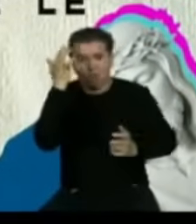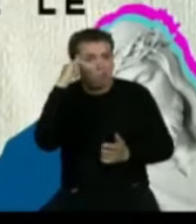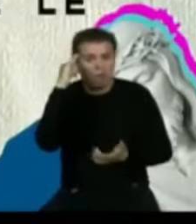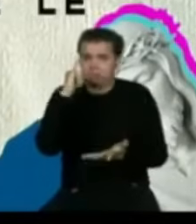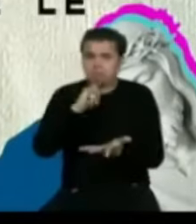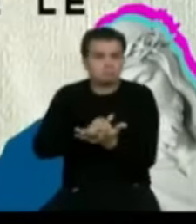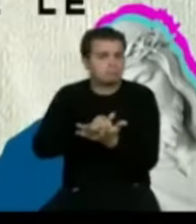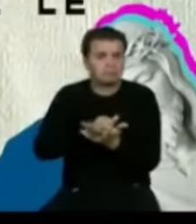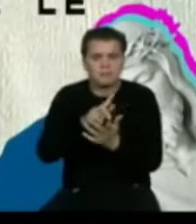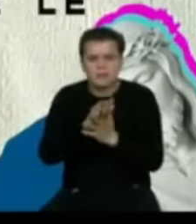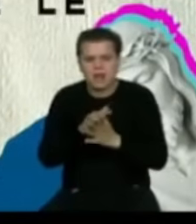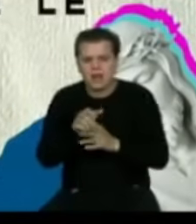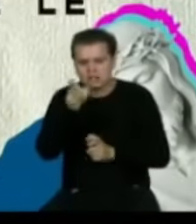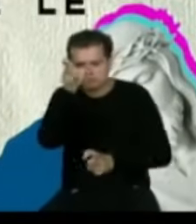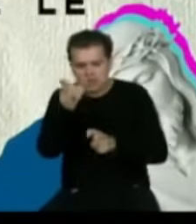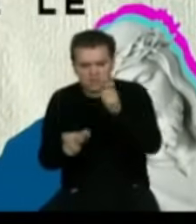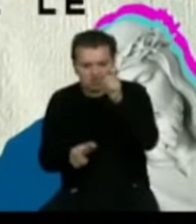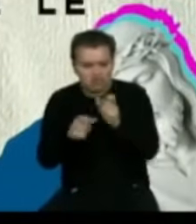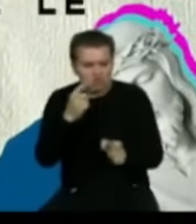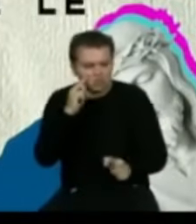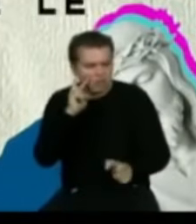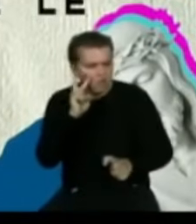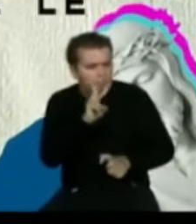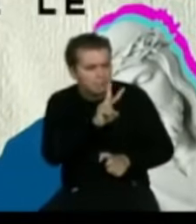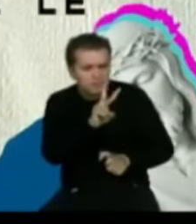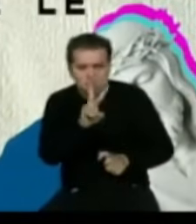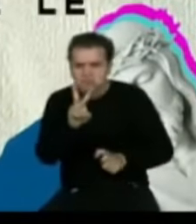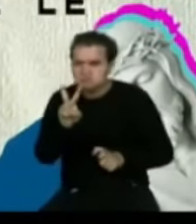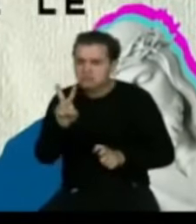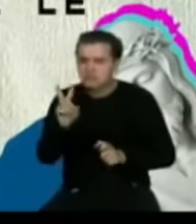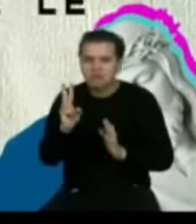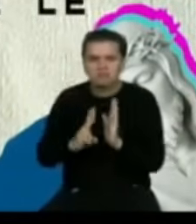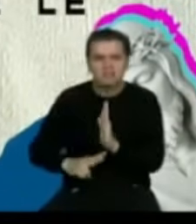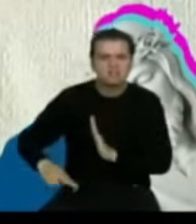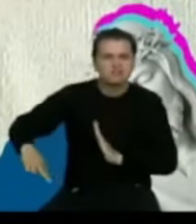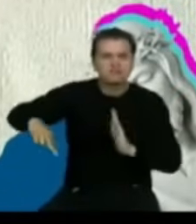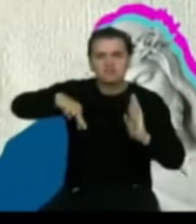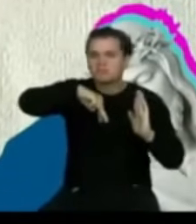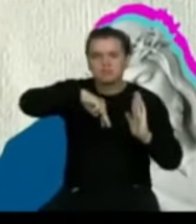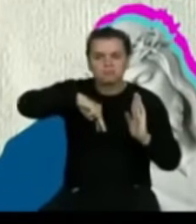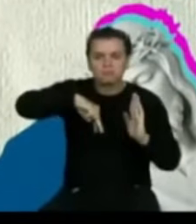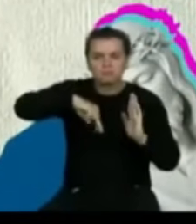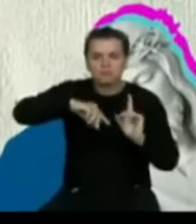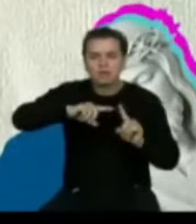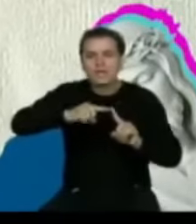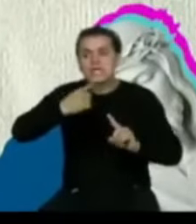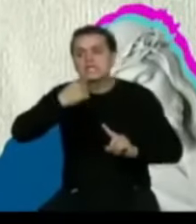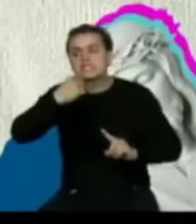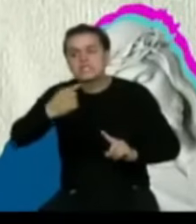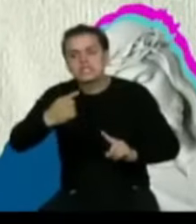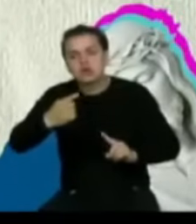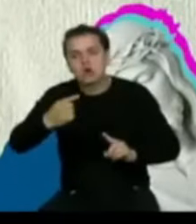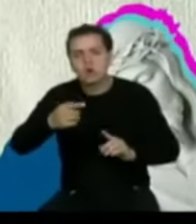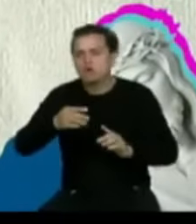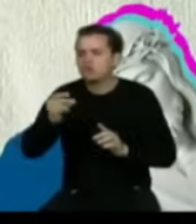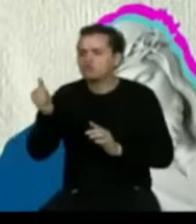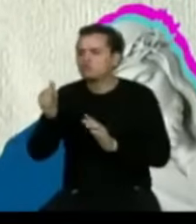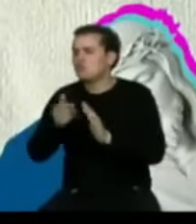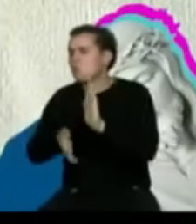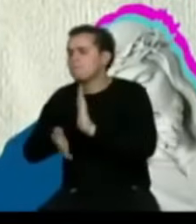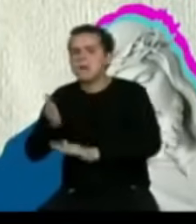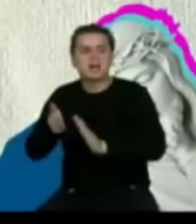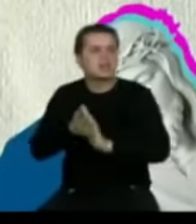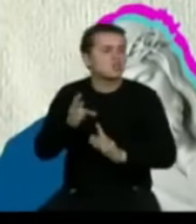creído a los que le habían visto resucitado. Y les dijo: id por todo el mundo